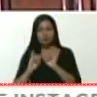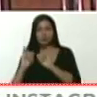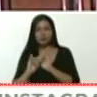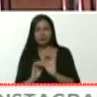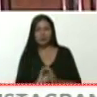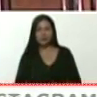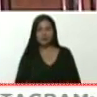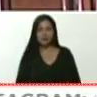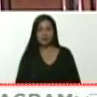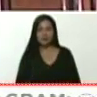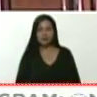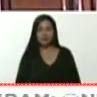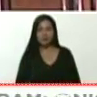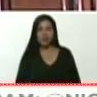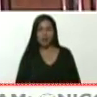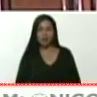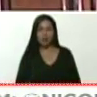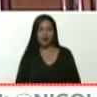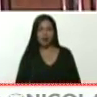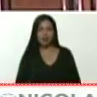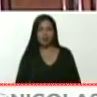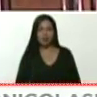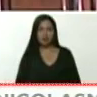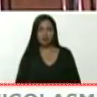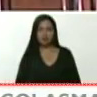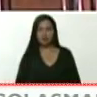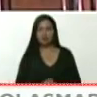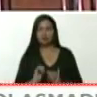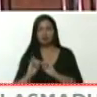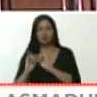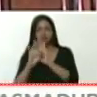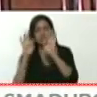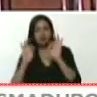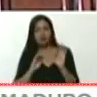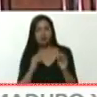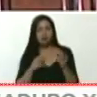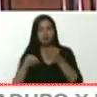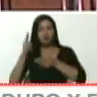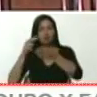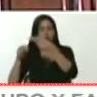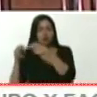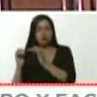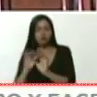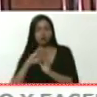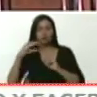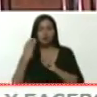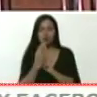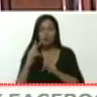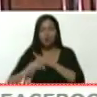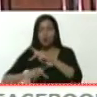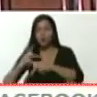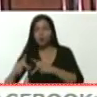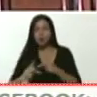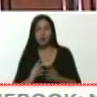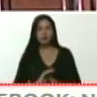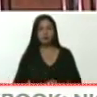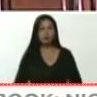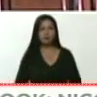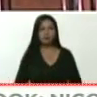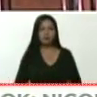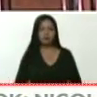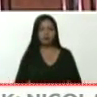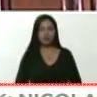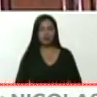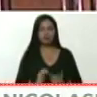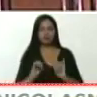Chávez retomó el proceso de construcción de una cultura productiva del campo, de